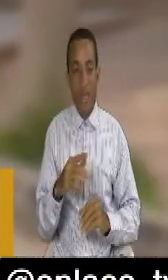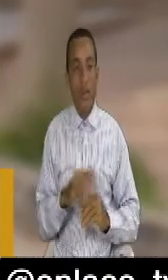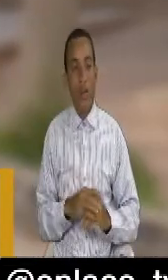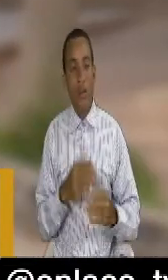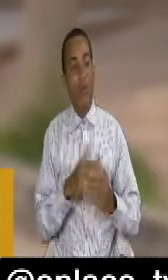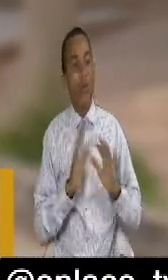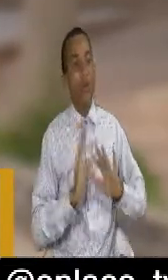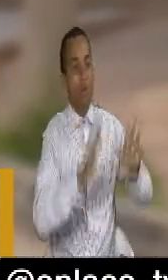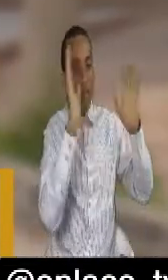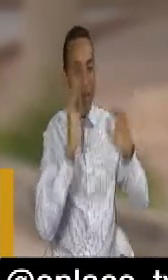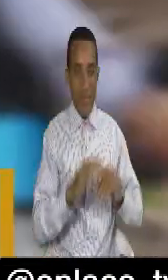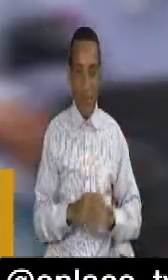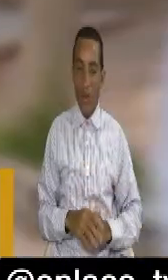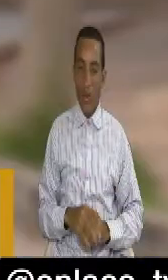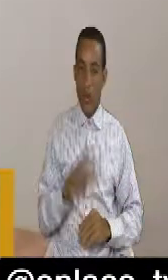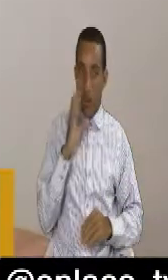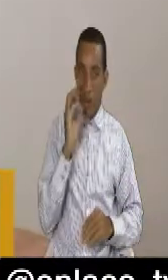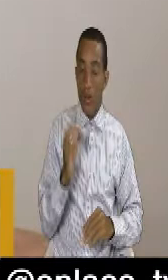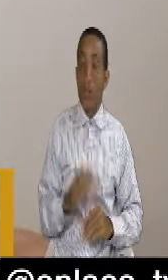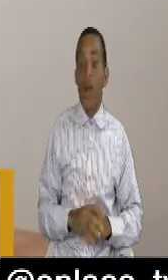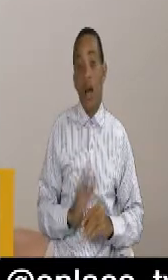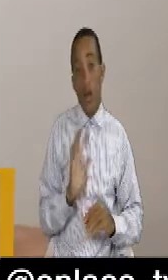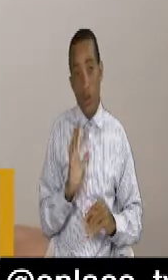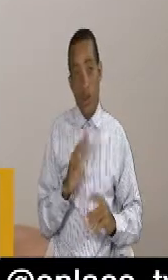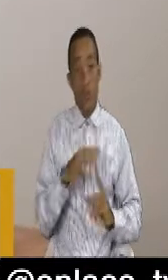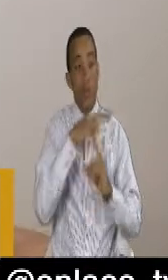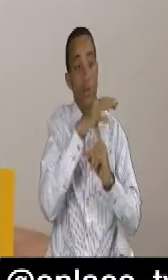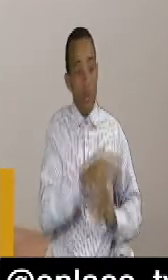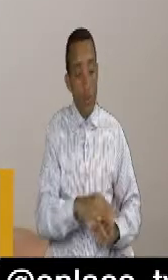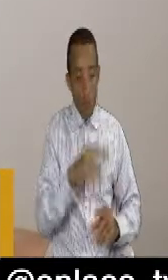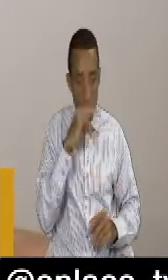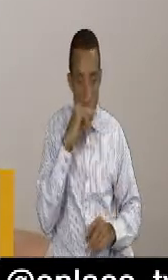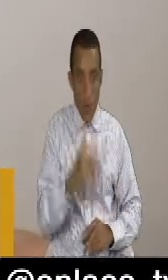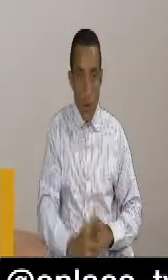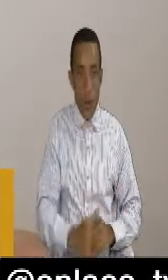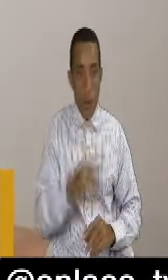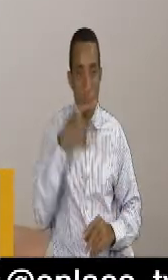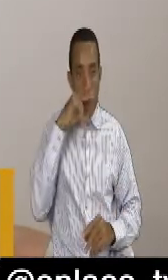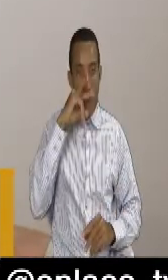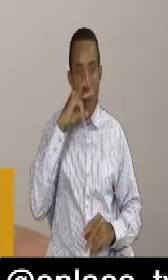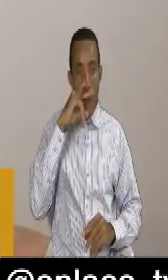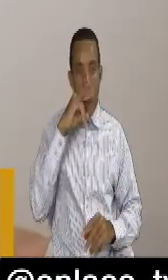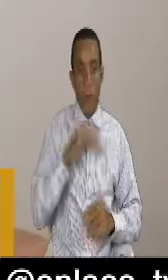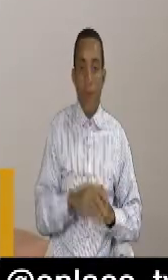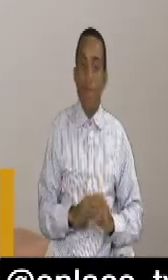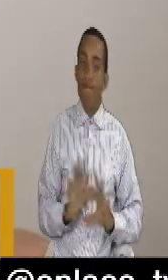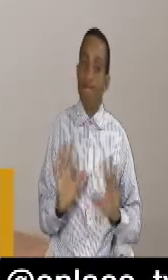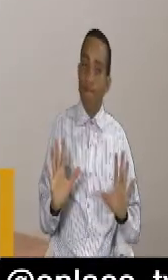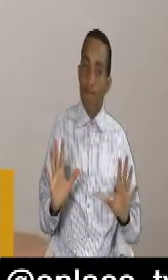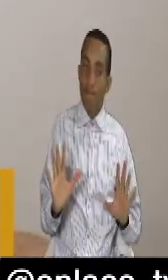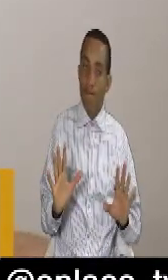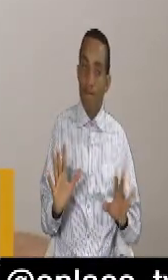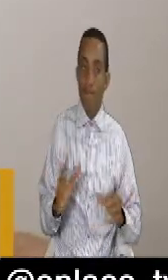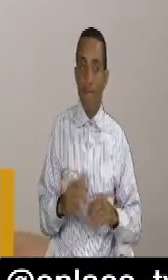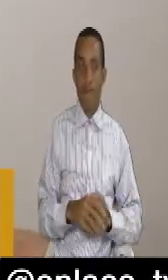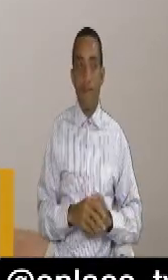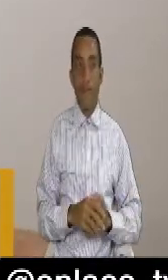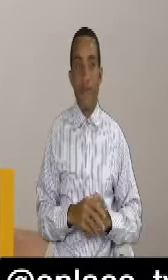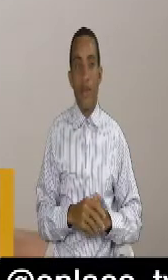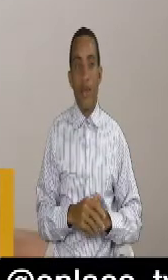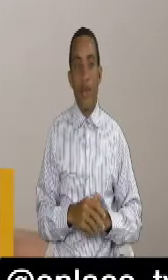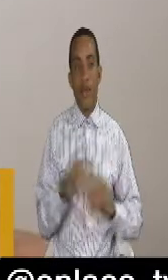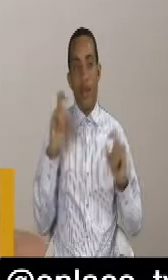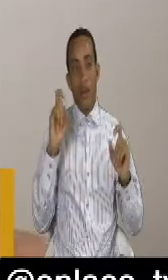reparos, pues eso es maltrato infantil. Sin embargo, pues sí hay que mirar la connotación